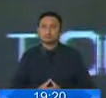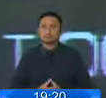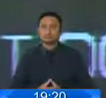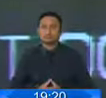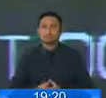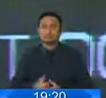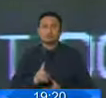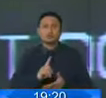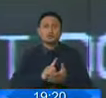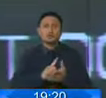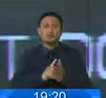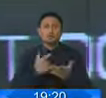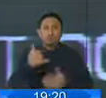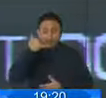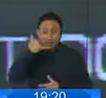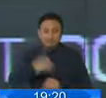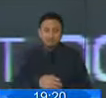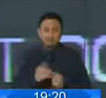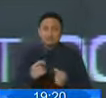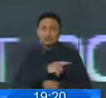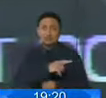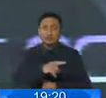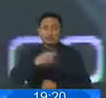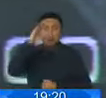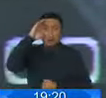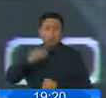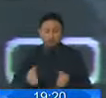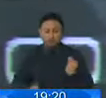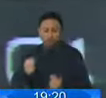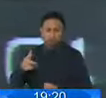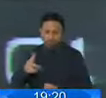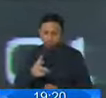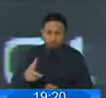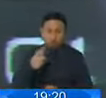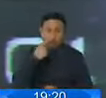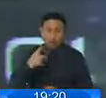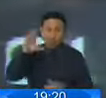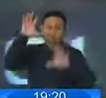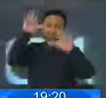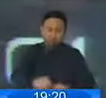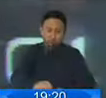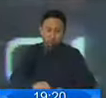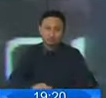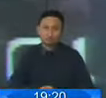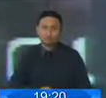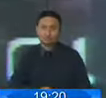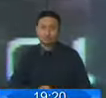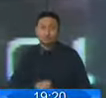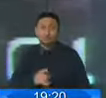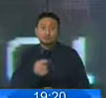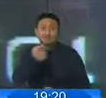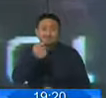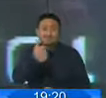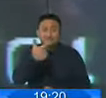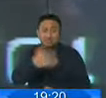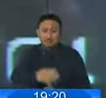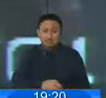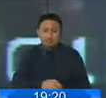Pasaron unos minutos desde la llamada hasta que el patrullero logra orillarse para rescatar al hombre. Justamente cuando ya casi